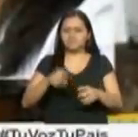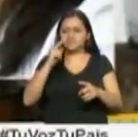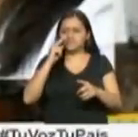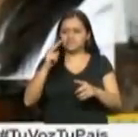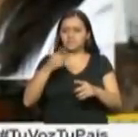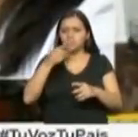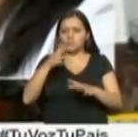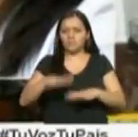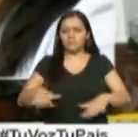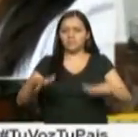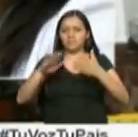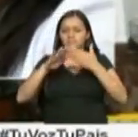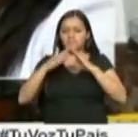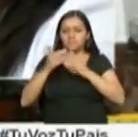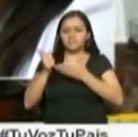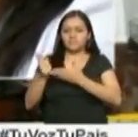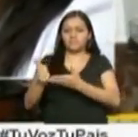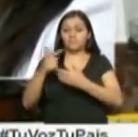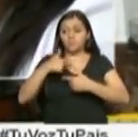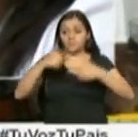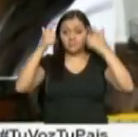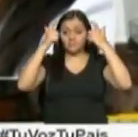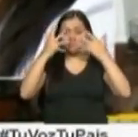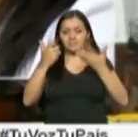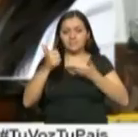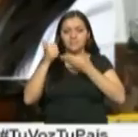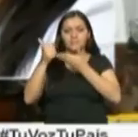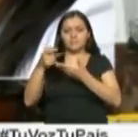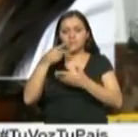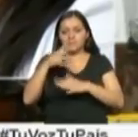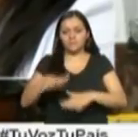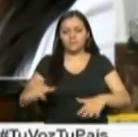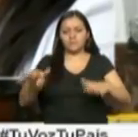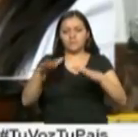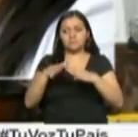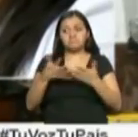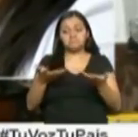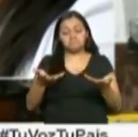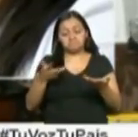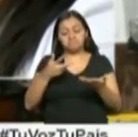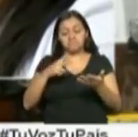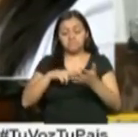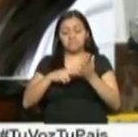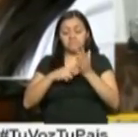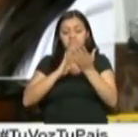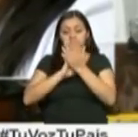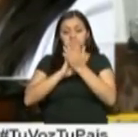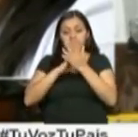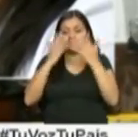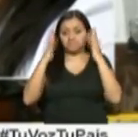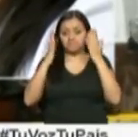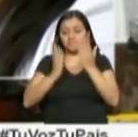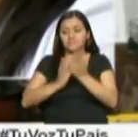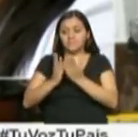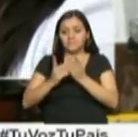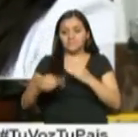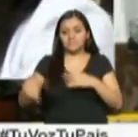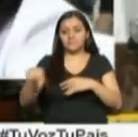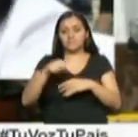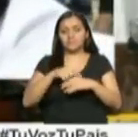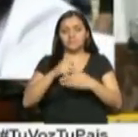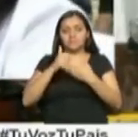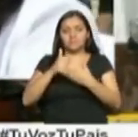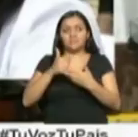vista a tu comunidad, a tus compañeros. Ser ingeniera en sistemas para servir a tu comunidad, para ayudar a